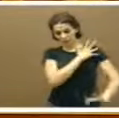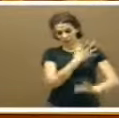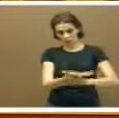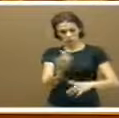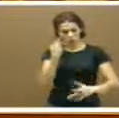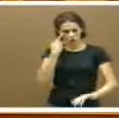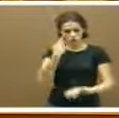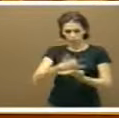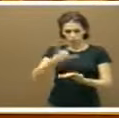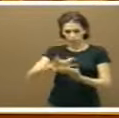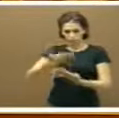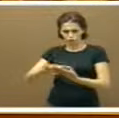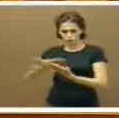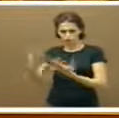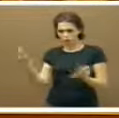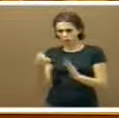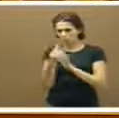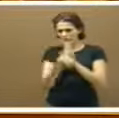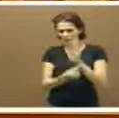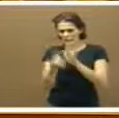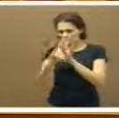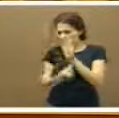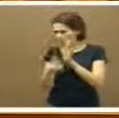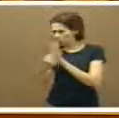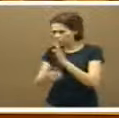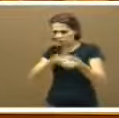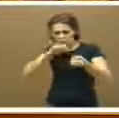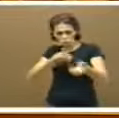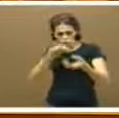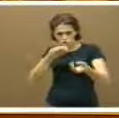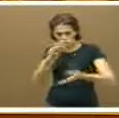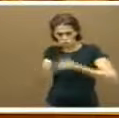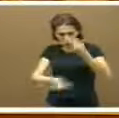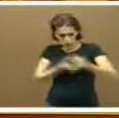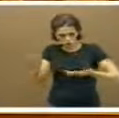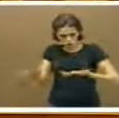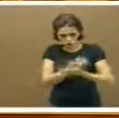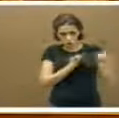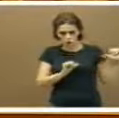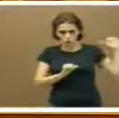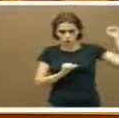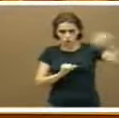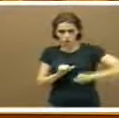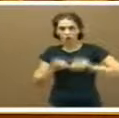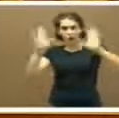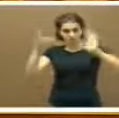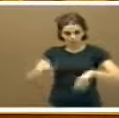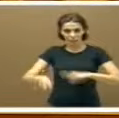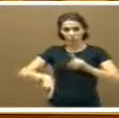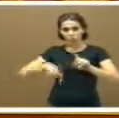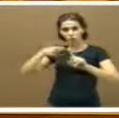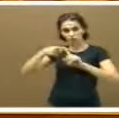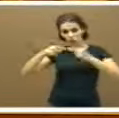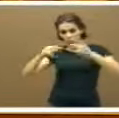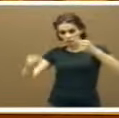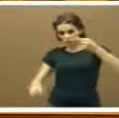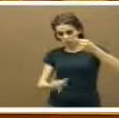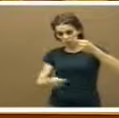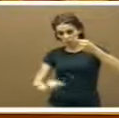una de las medidas que han aplicado y han anunciado rigurosamente podamos conseguir el objetivo del déficit.